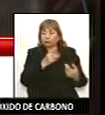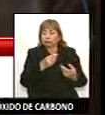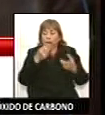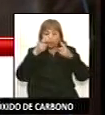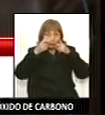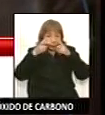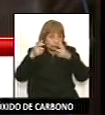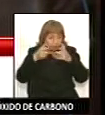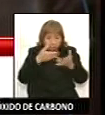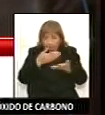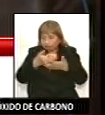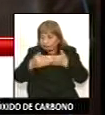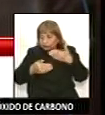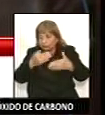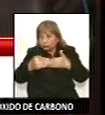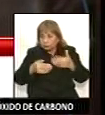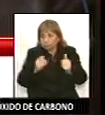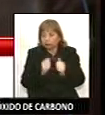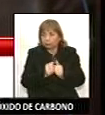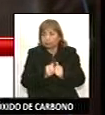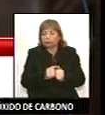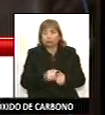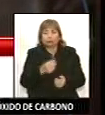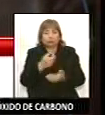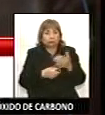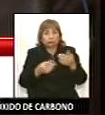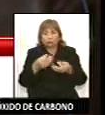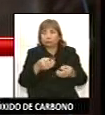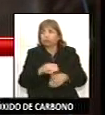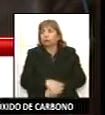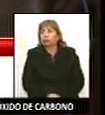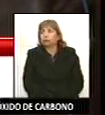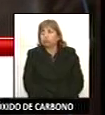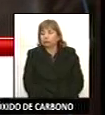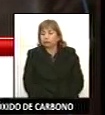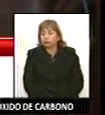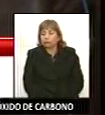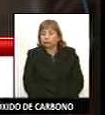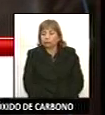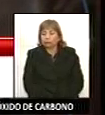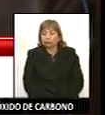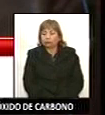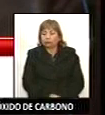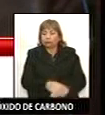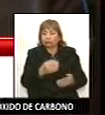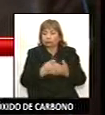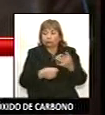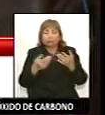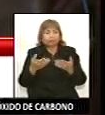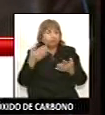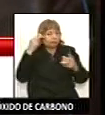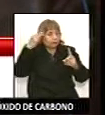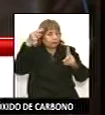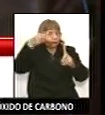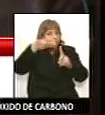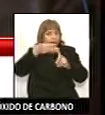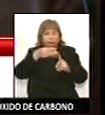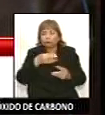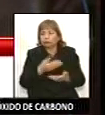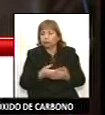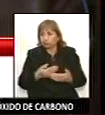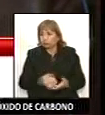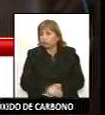monitoreo, seguimiento, lo que incluye monitoreo financiero de los recursos otorgados y del cumplimiento de los fines y metas para los cuales fueron